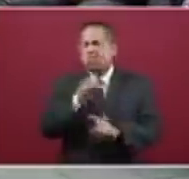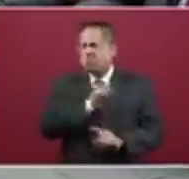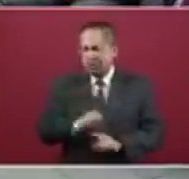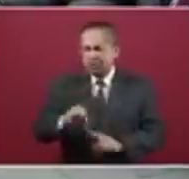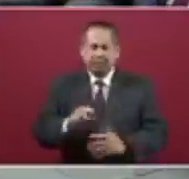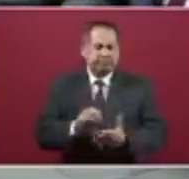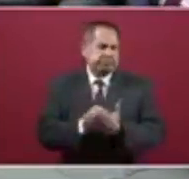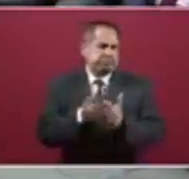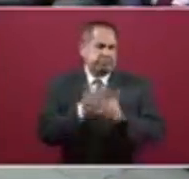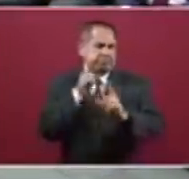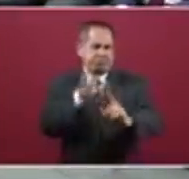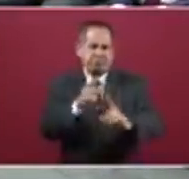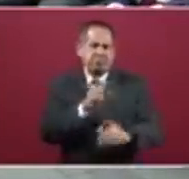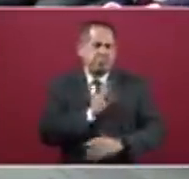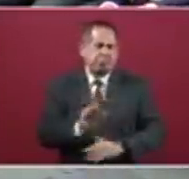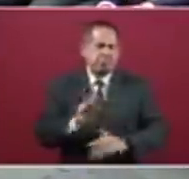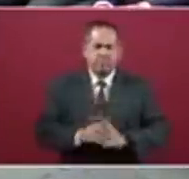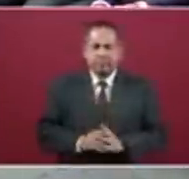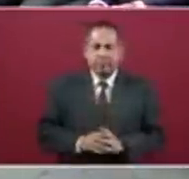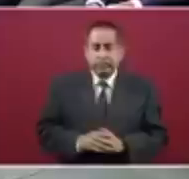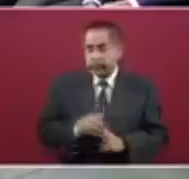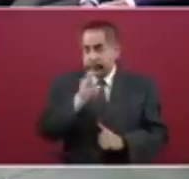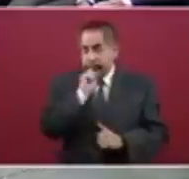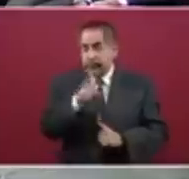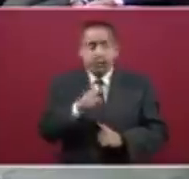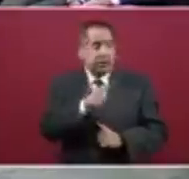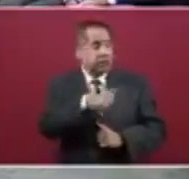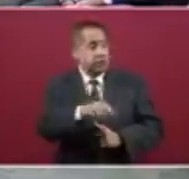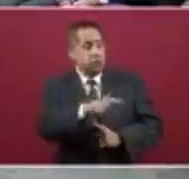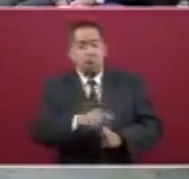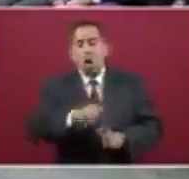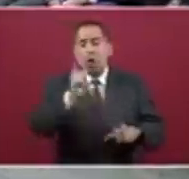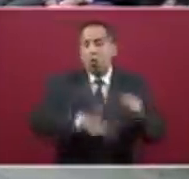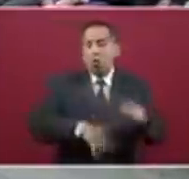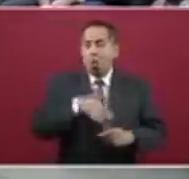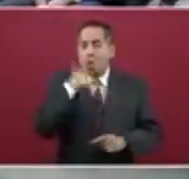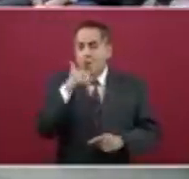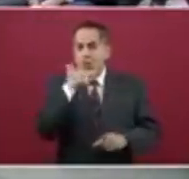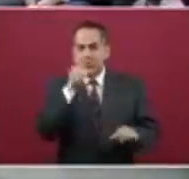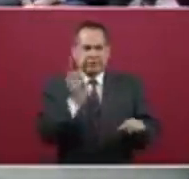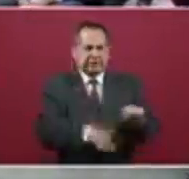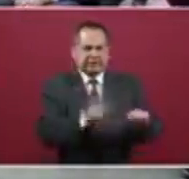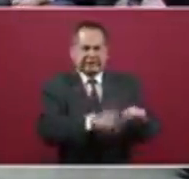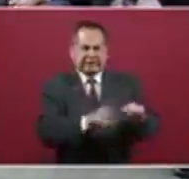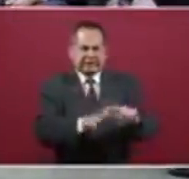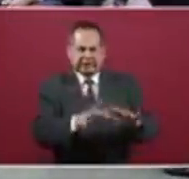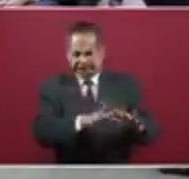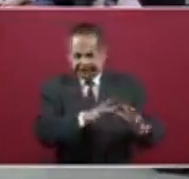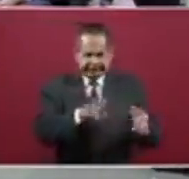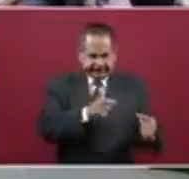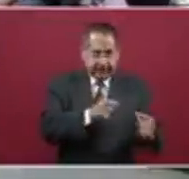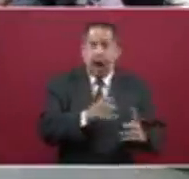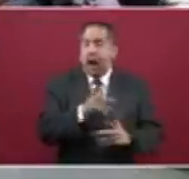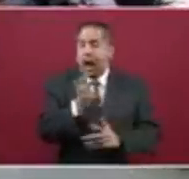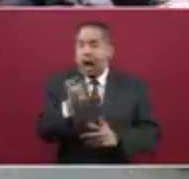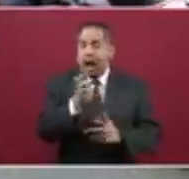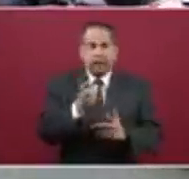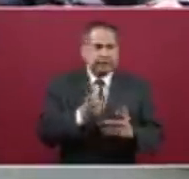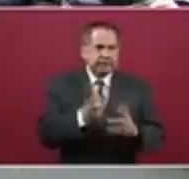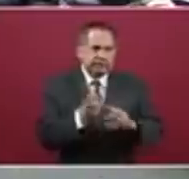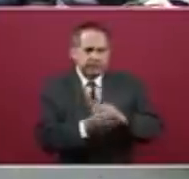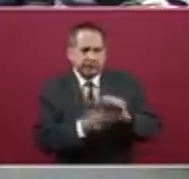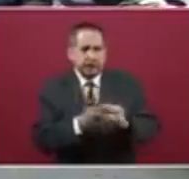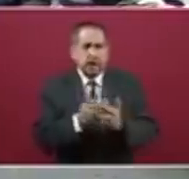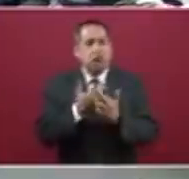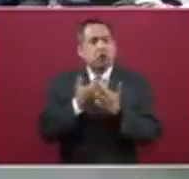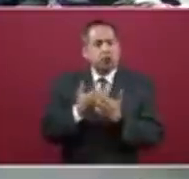además el combate a la corrupción hará posible un incremento en los ingresos